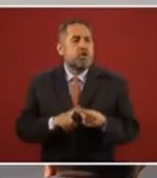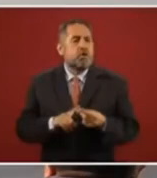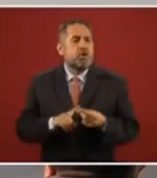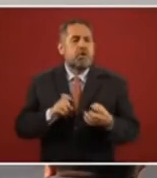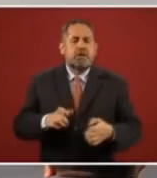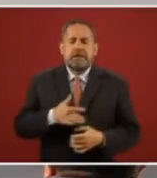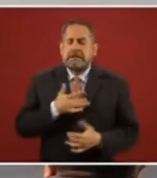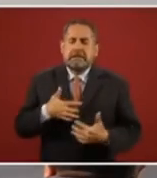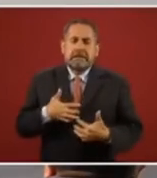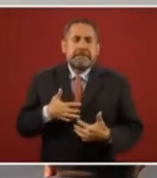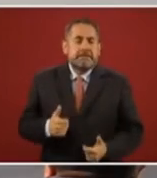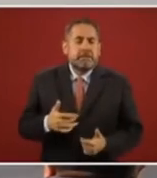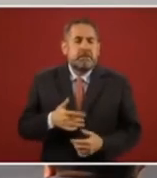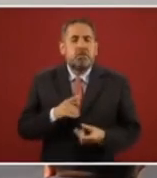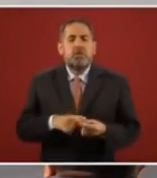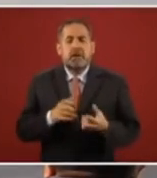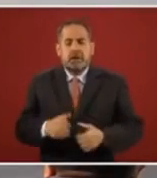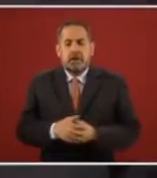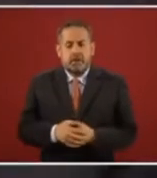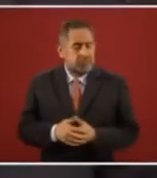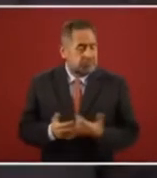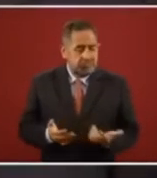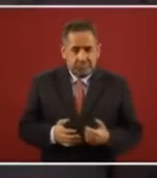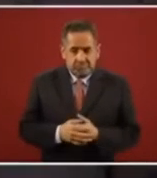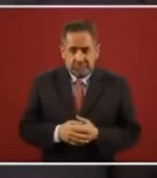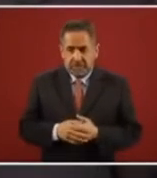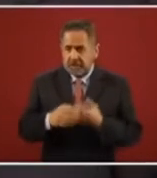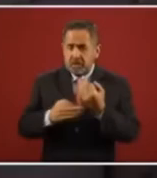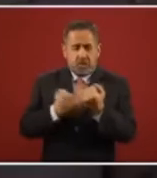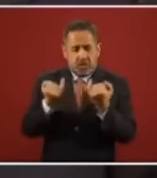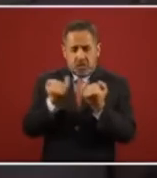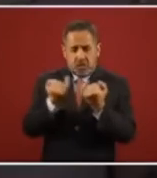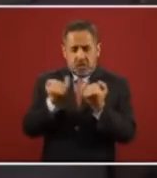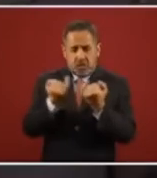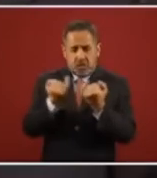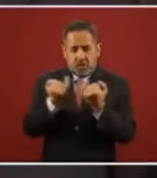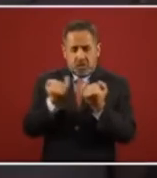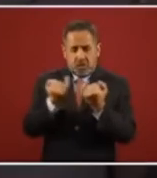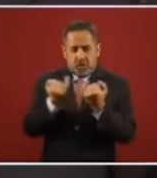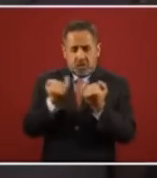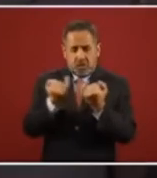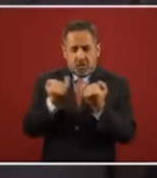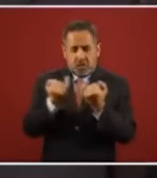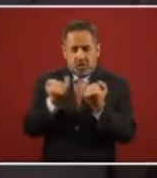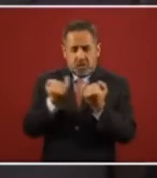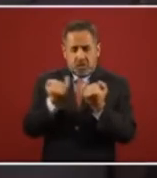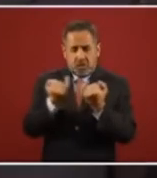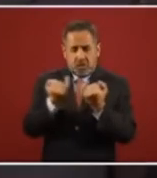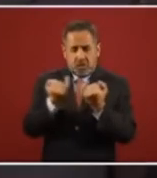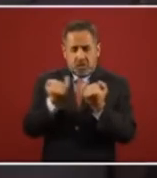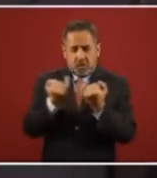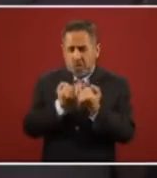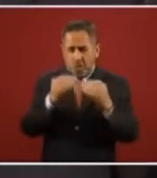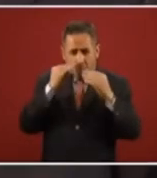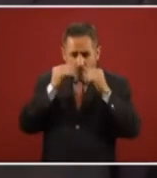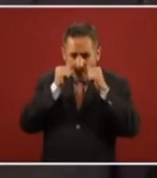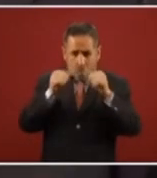jóvenes les vamos a dar trato igual a todos porque de qué y culturalmente